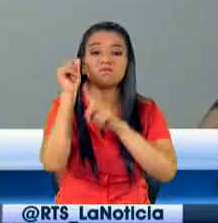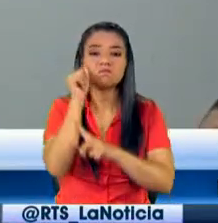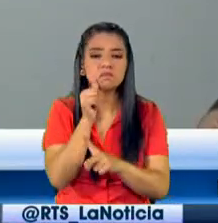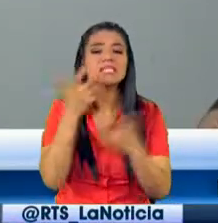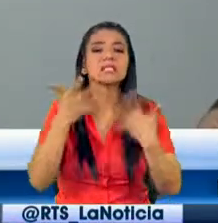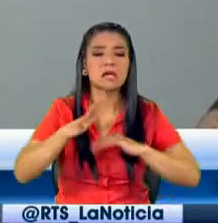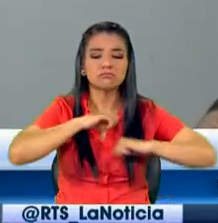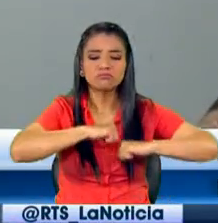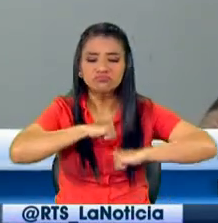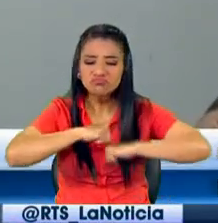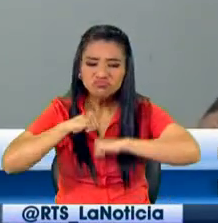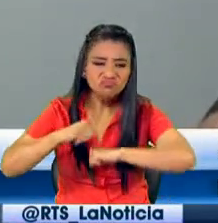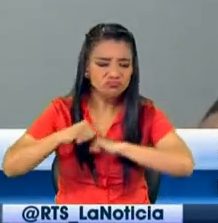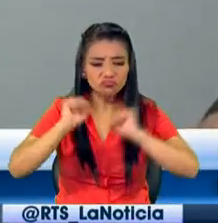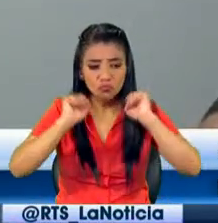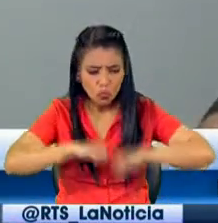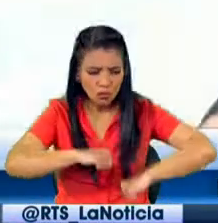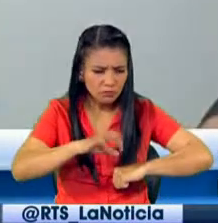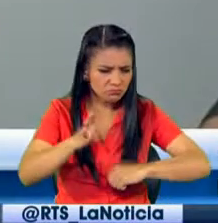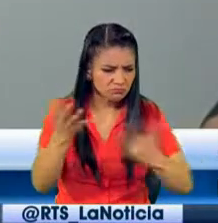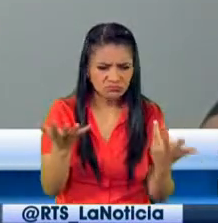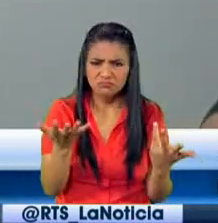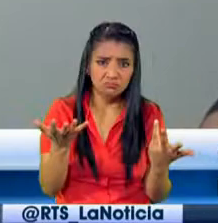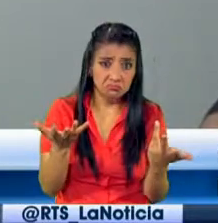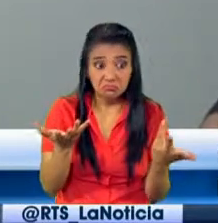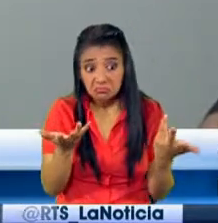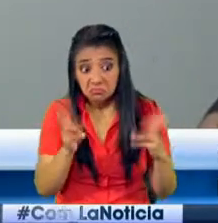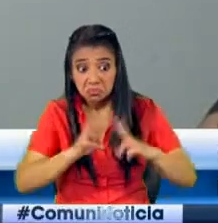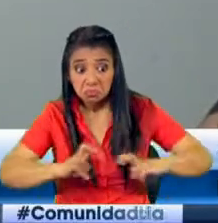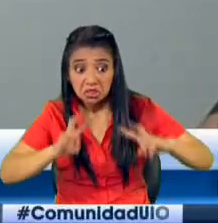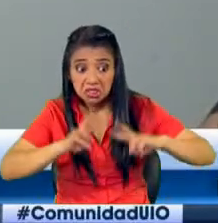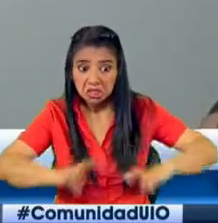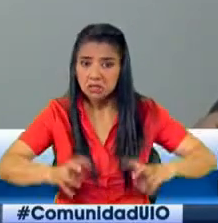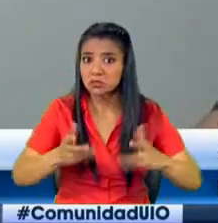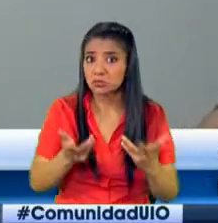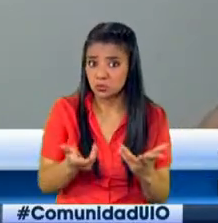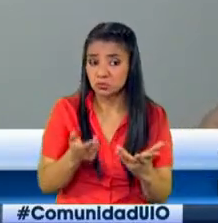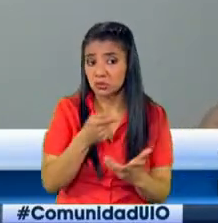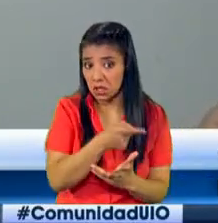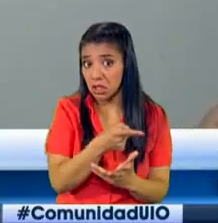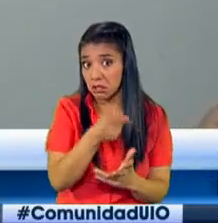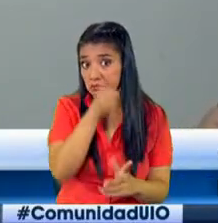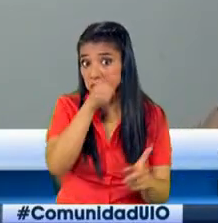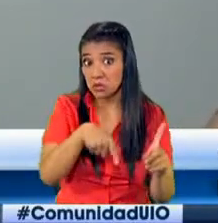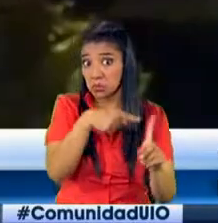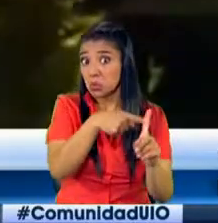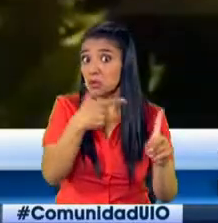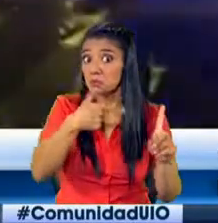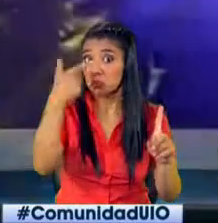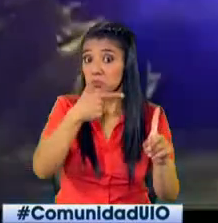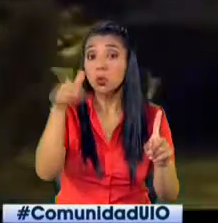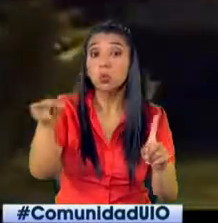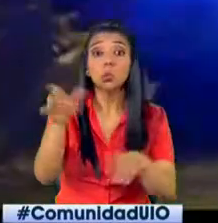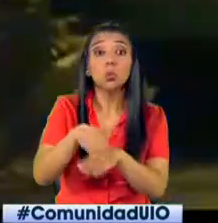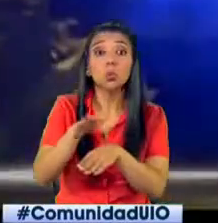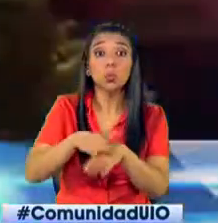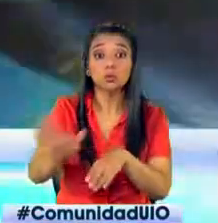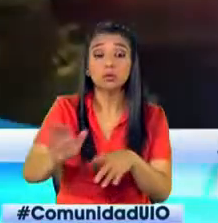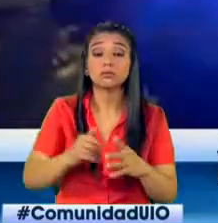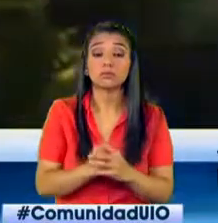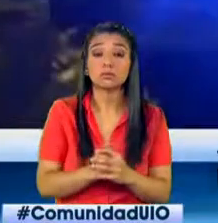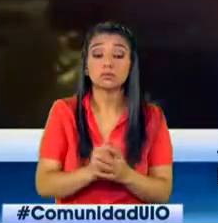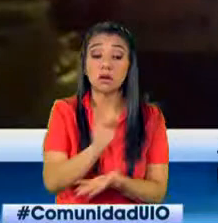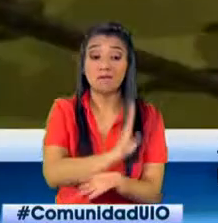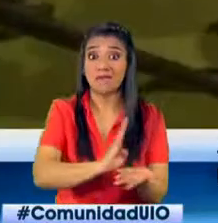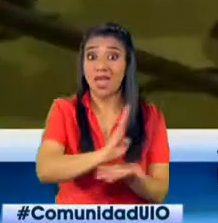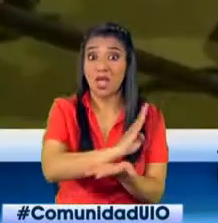diligencias necesarias para determinar de pronto si está en la investigación del caso del asesinato. El crimen ocurrió en el barrio 8 de